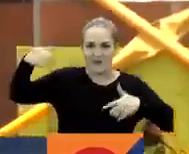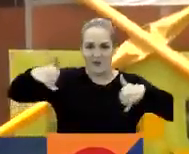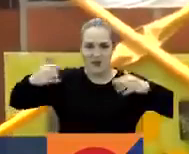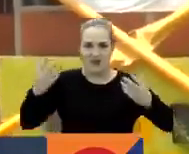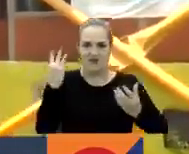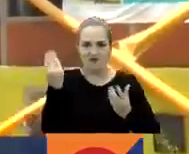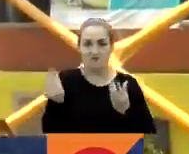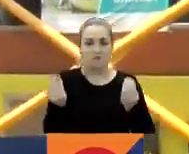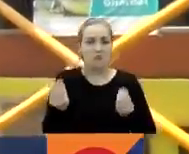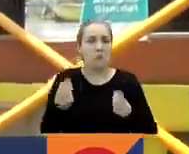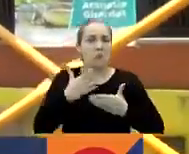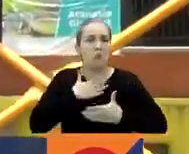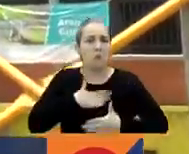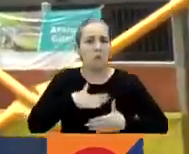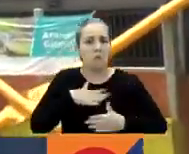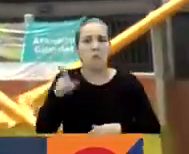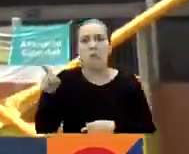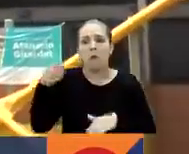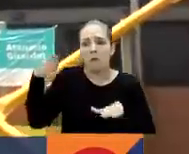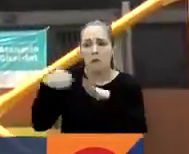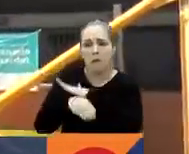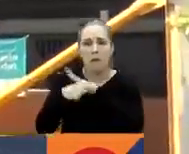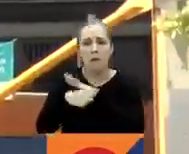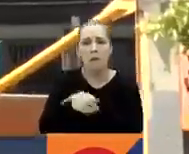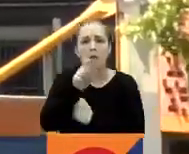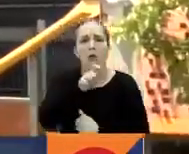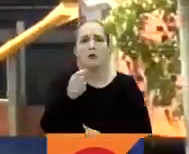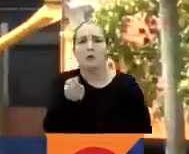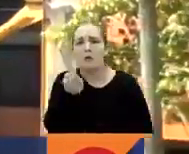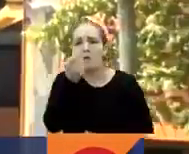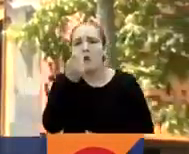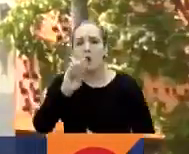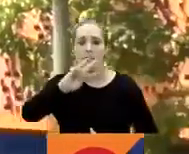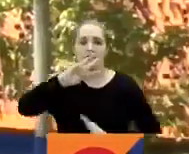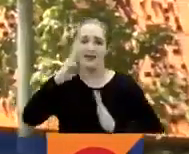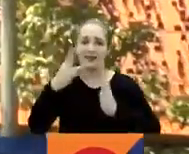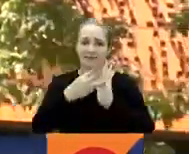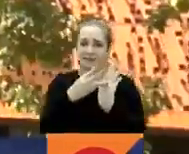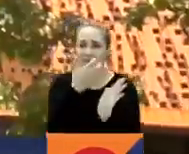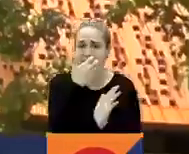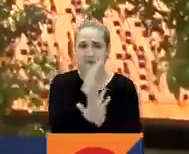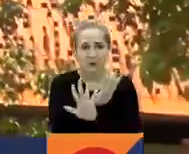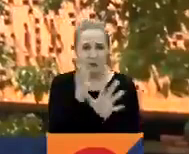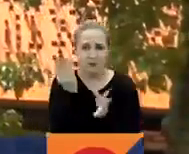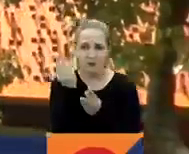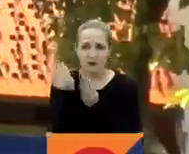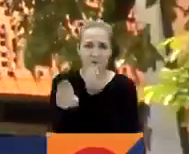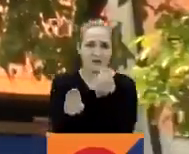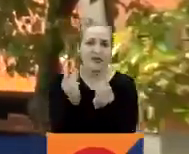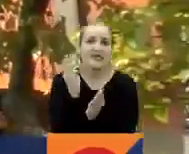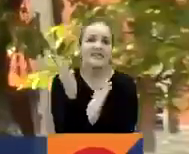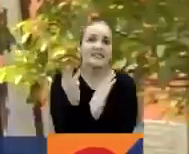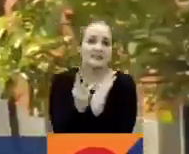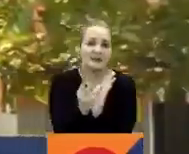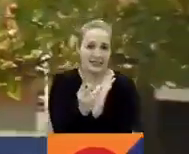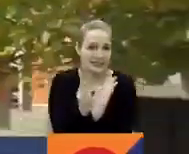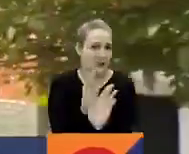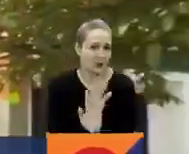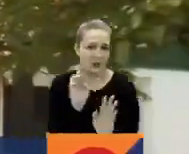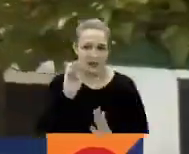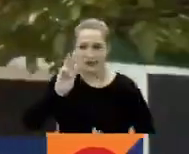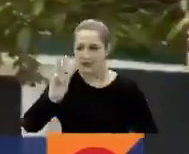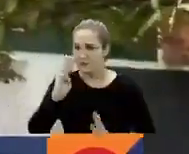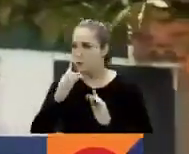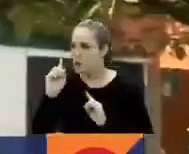bastante tranquilo, pues el aforo de las personas va a ser bastante controlado para este partido de fútbol. Solamente 3.000 personas podrán